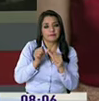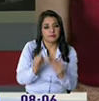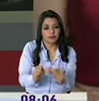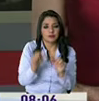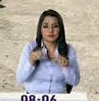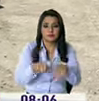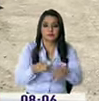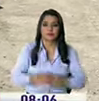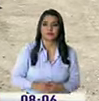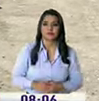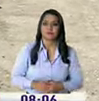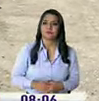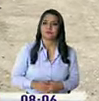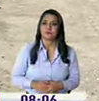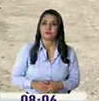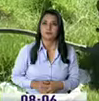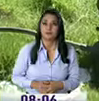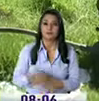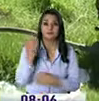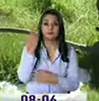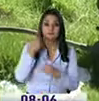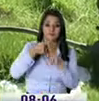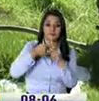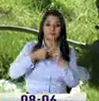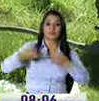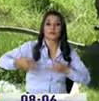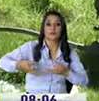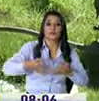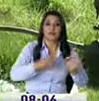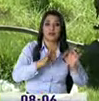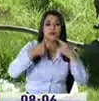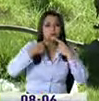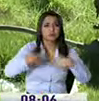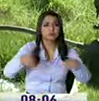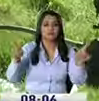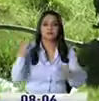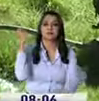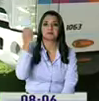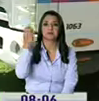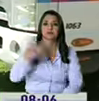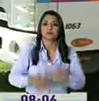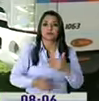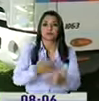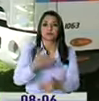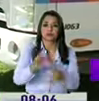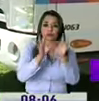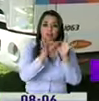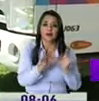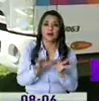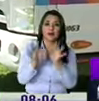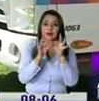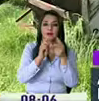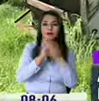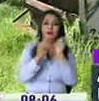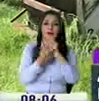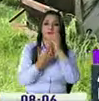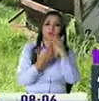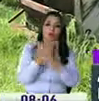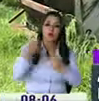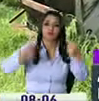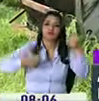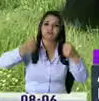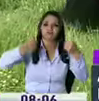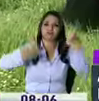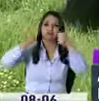laboral. Fue en el mes de febrero de este año que se declaró en emergencia los procesos de reparación y renovación de la flota